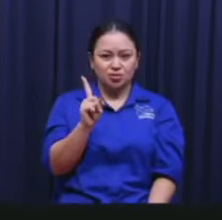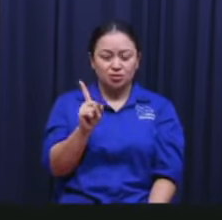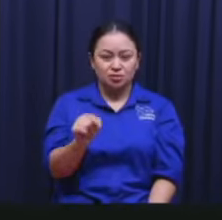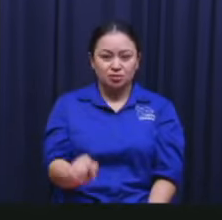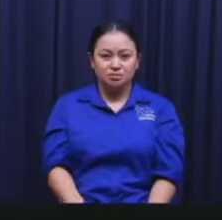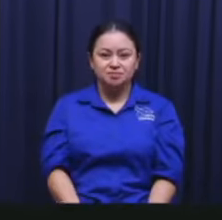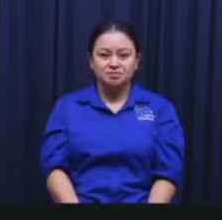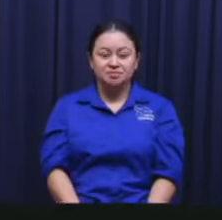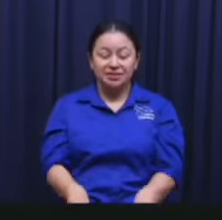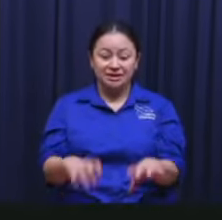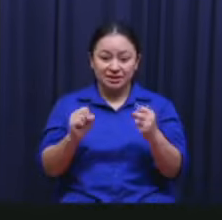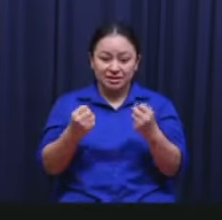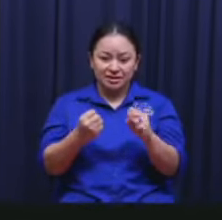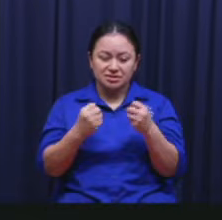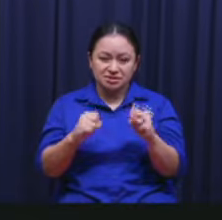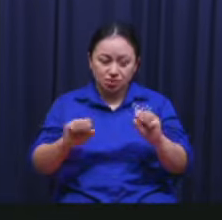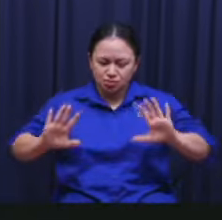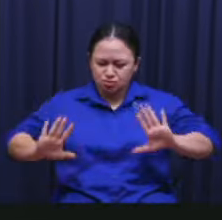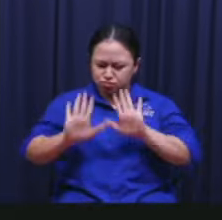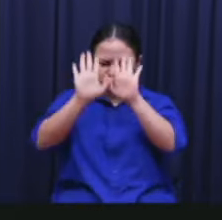extraordinaria creación, ¿o no?